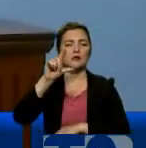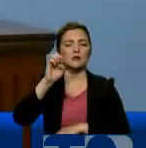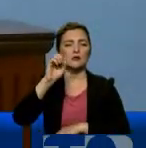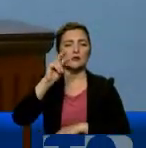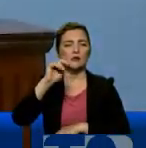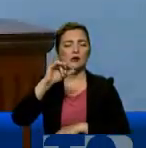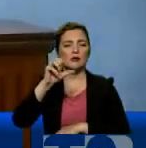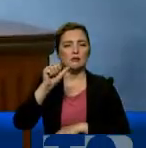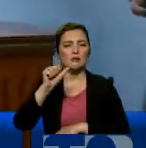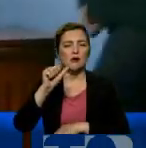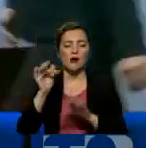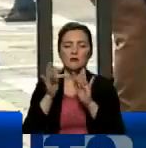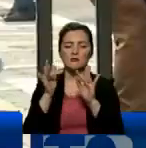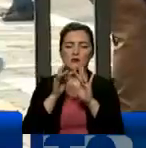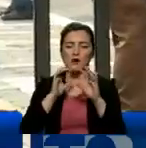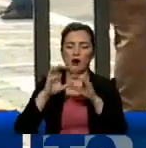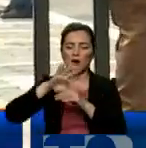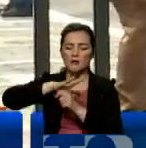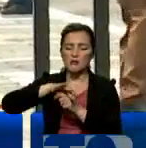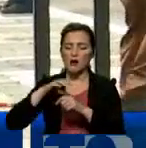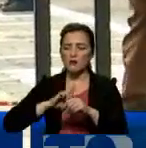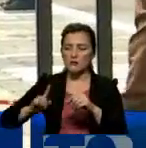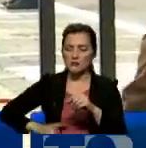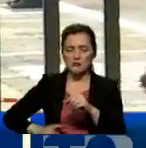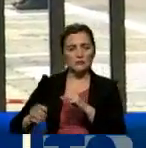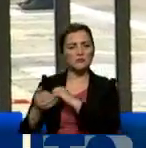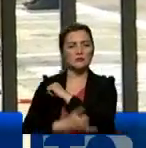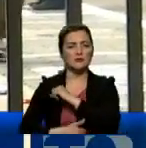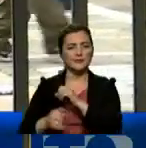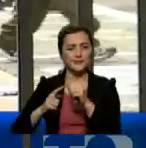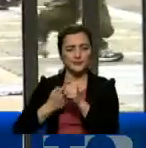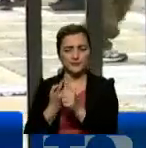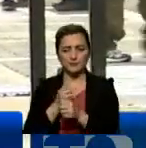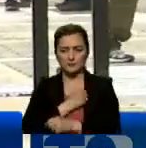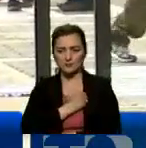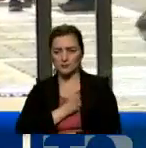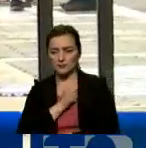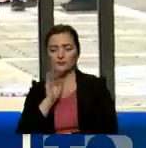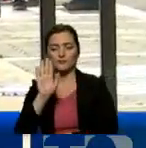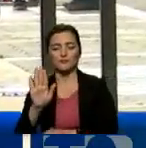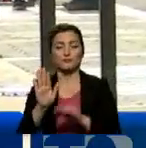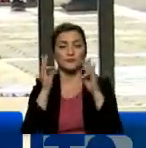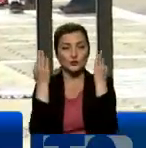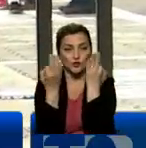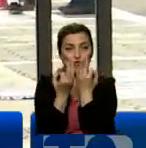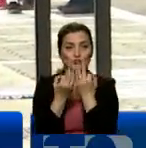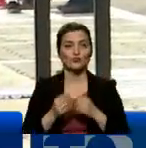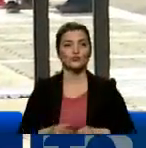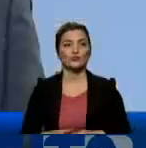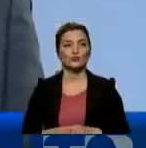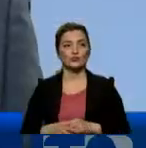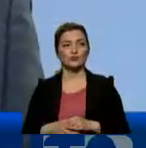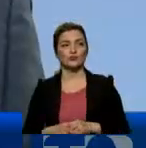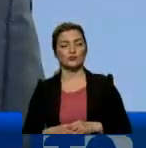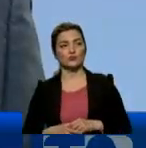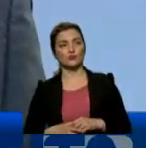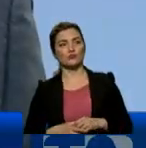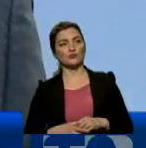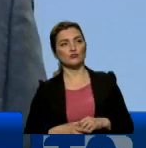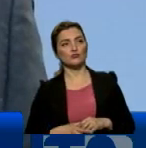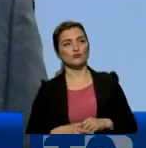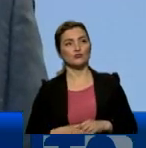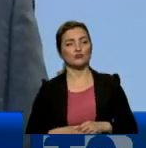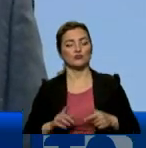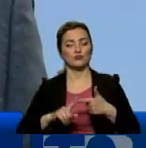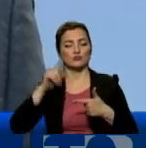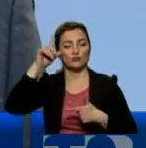comunicó con la Embajada China en el país. Primero, para brindarle las condolencias a sus familiares. Y segundo, que el